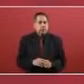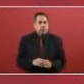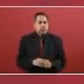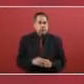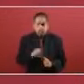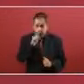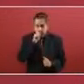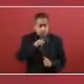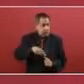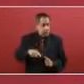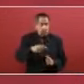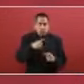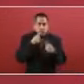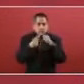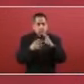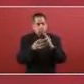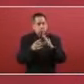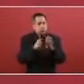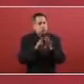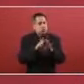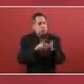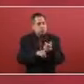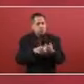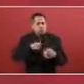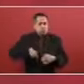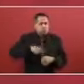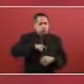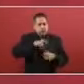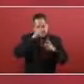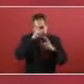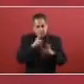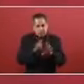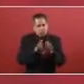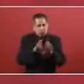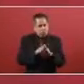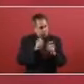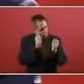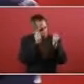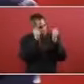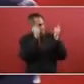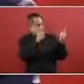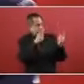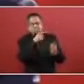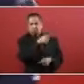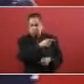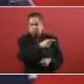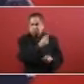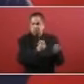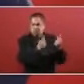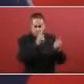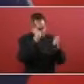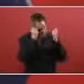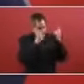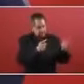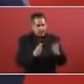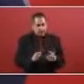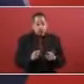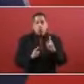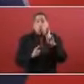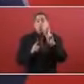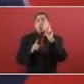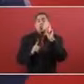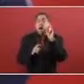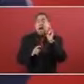Y ellos merecen todo nuestro respeto, toda nuestra admiración. Nosotros estamos en